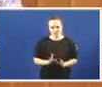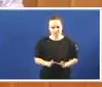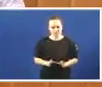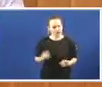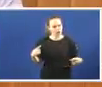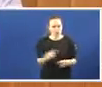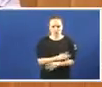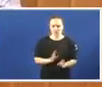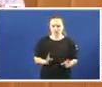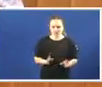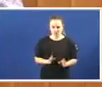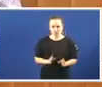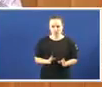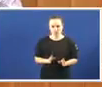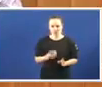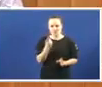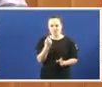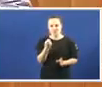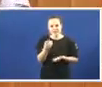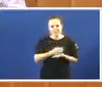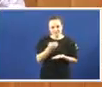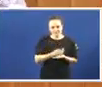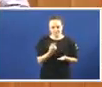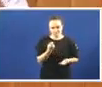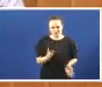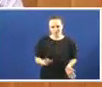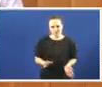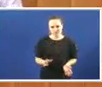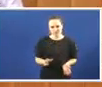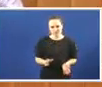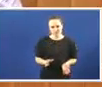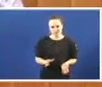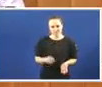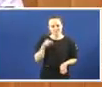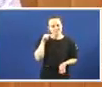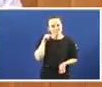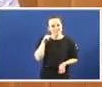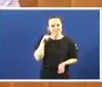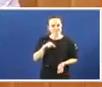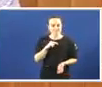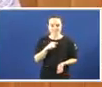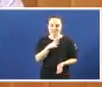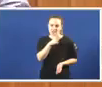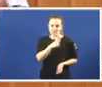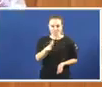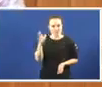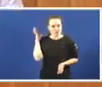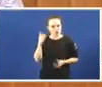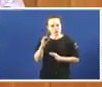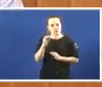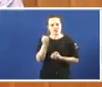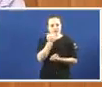Todo o contrario, o noso problema é un problema de falta de ingresos. E, polo tanto, este quinto ano da fase alcista do ciclo económico é o